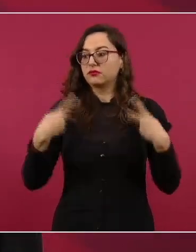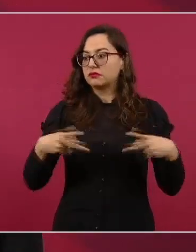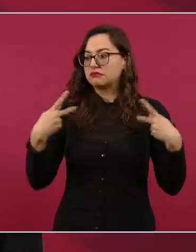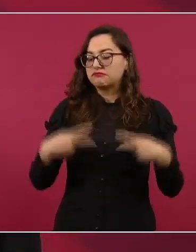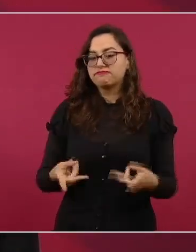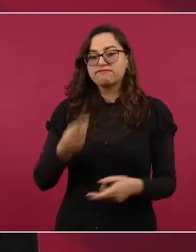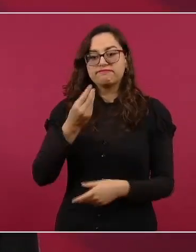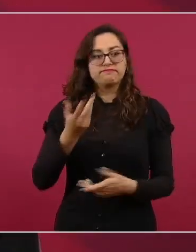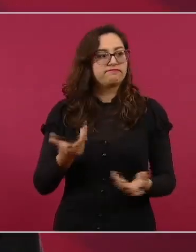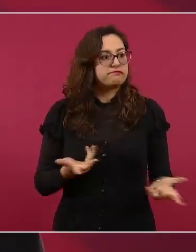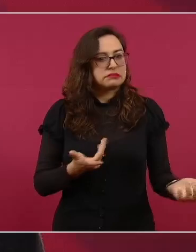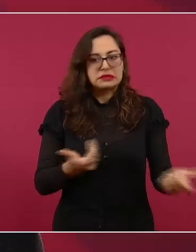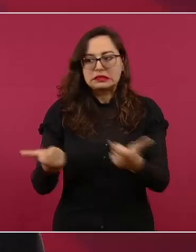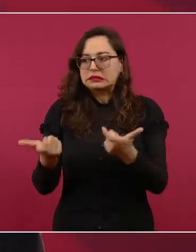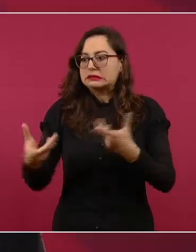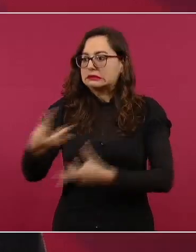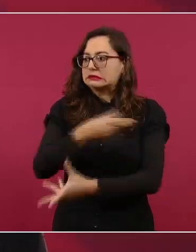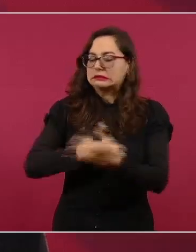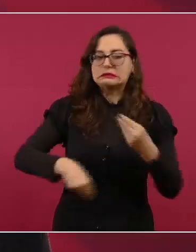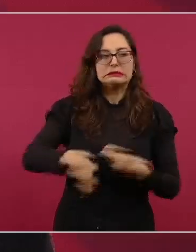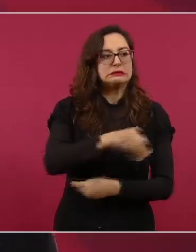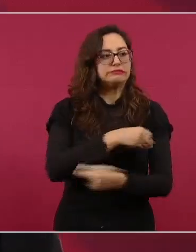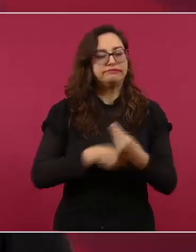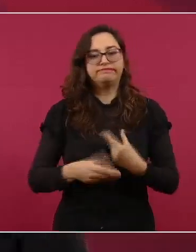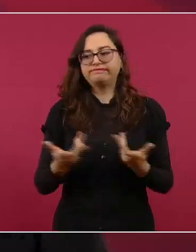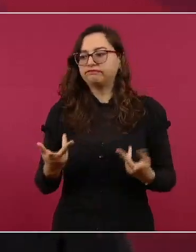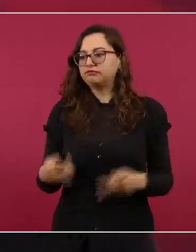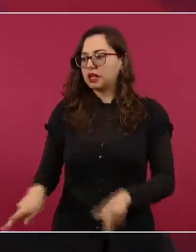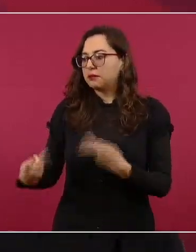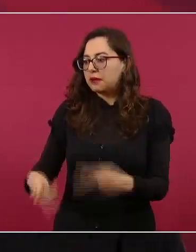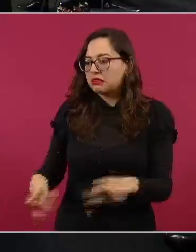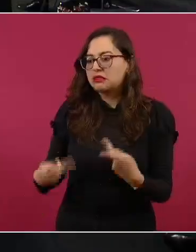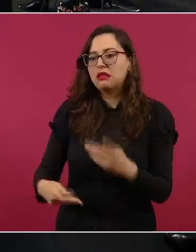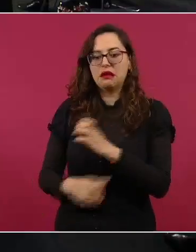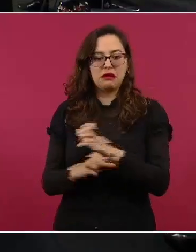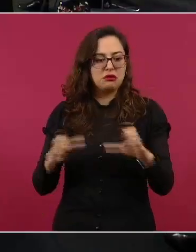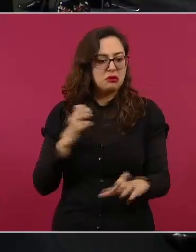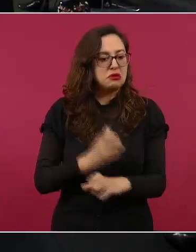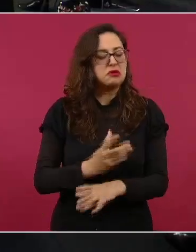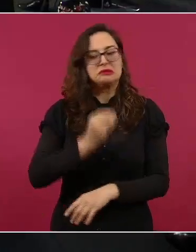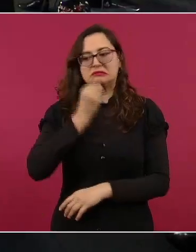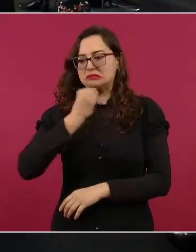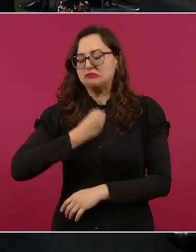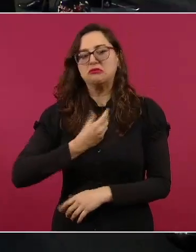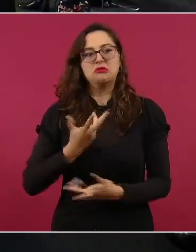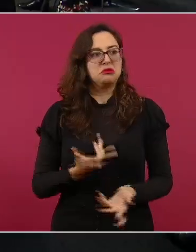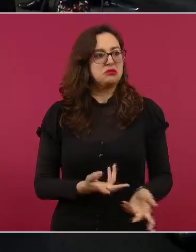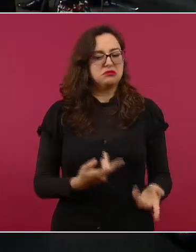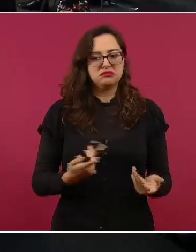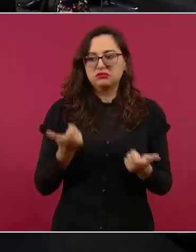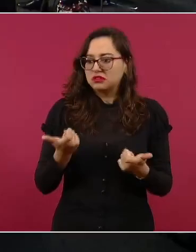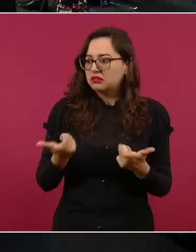¿Cuándo se había visto que rechazaran a tantos jóvenes